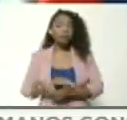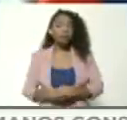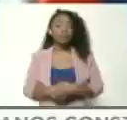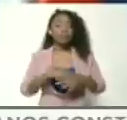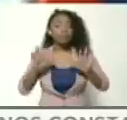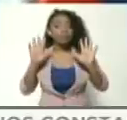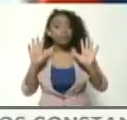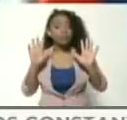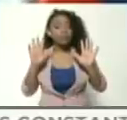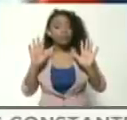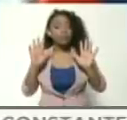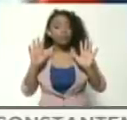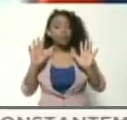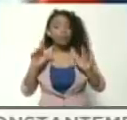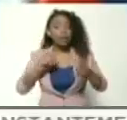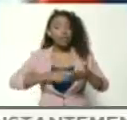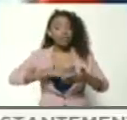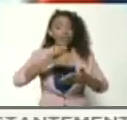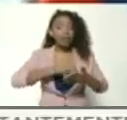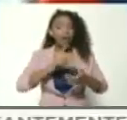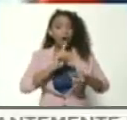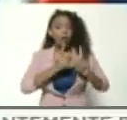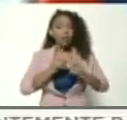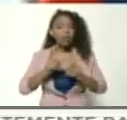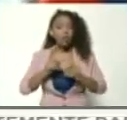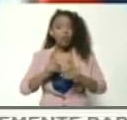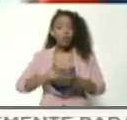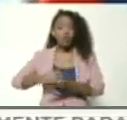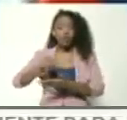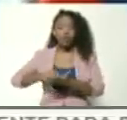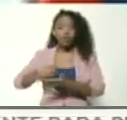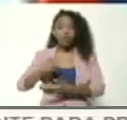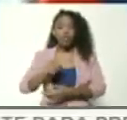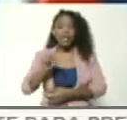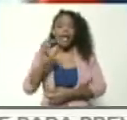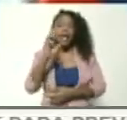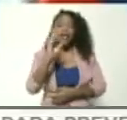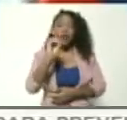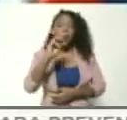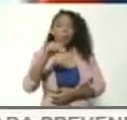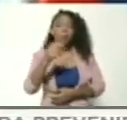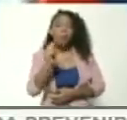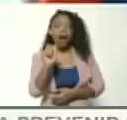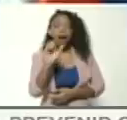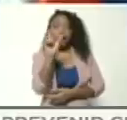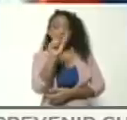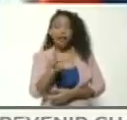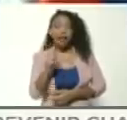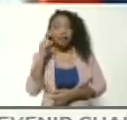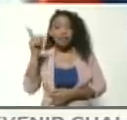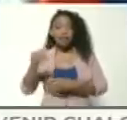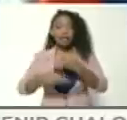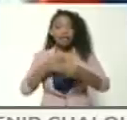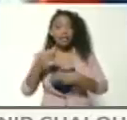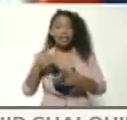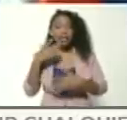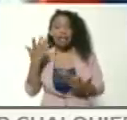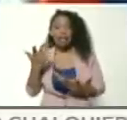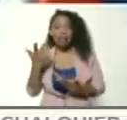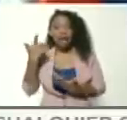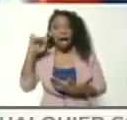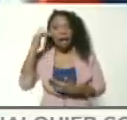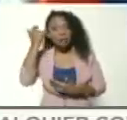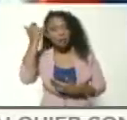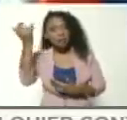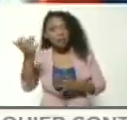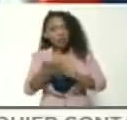parte que firmó el Estatuto de Roma, cuáles son las consideraciones que la CPI tiene a